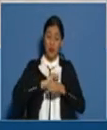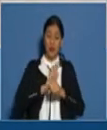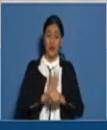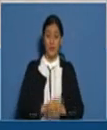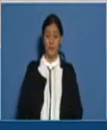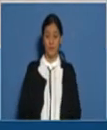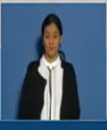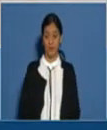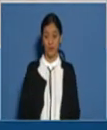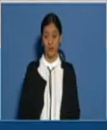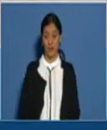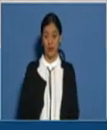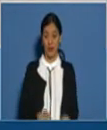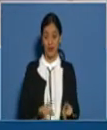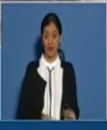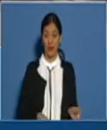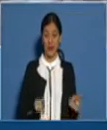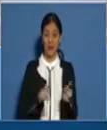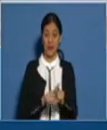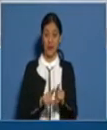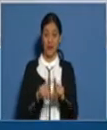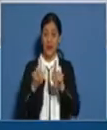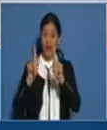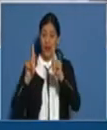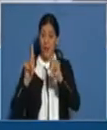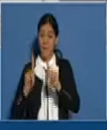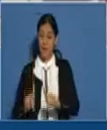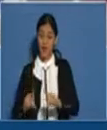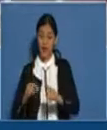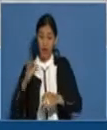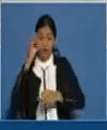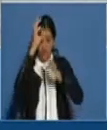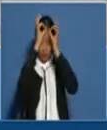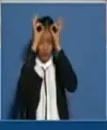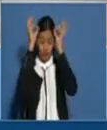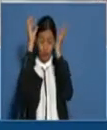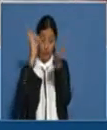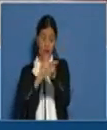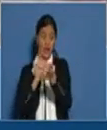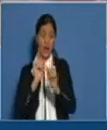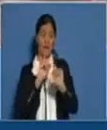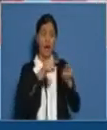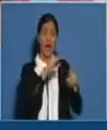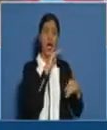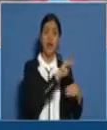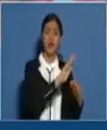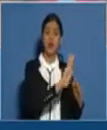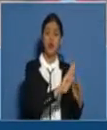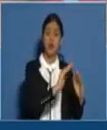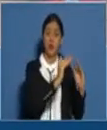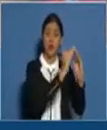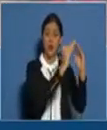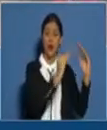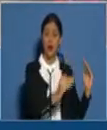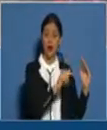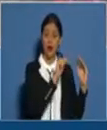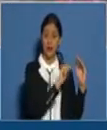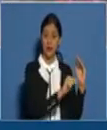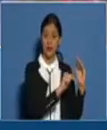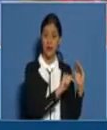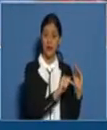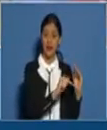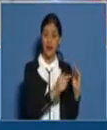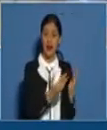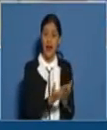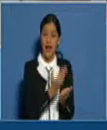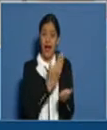la familia, también es una situación difícil, porque prácticamente cuando llega a su casa o antes de